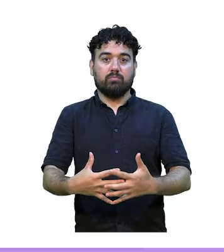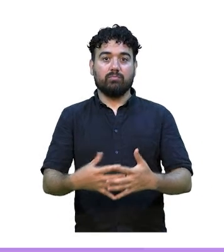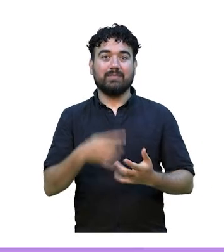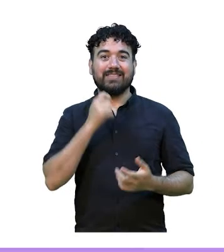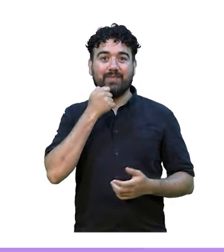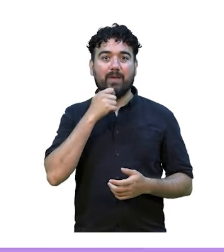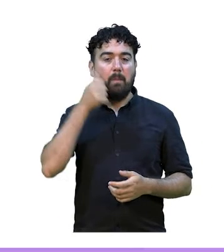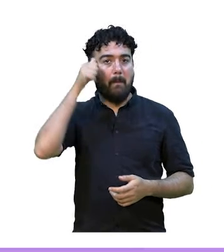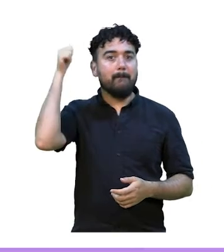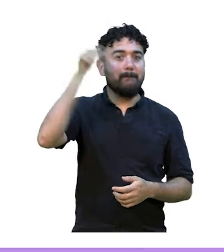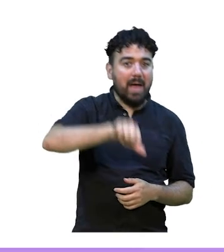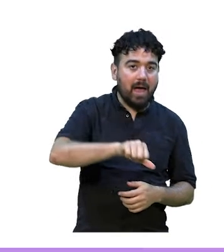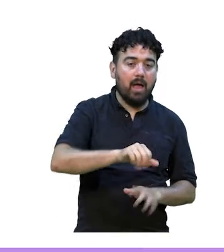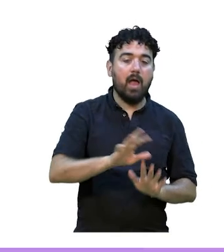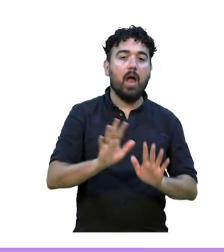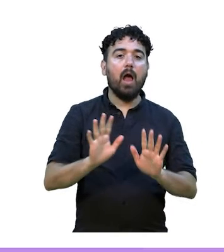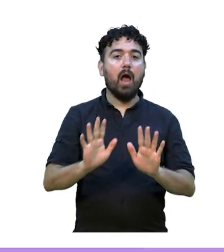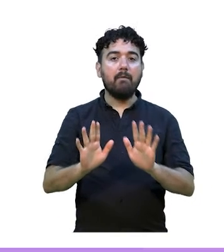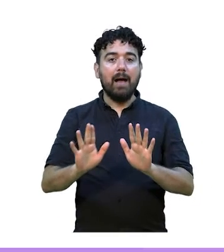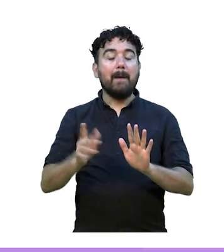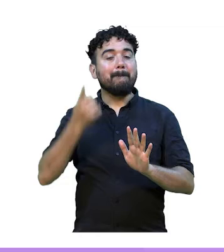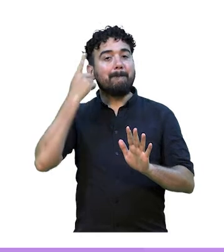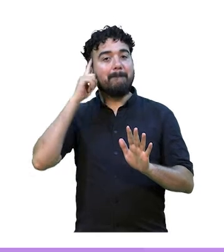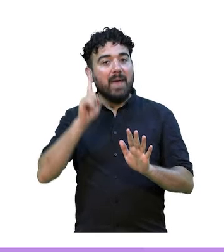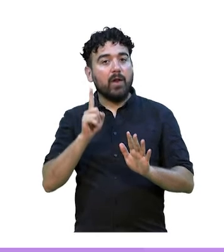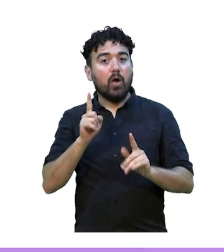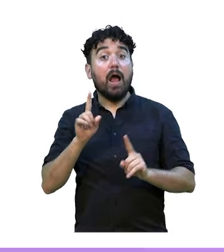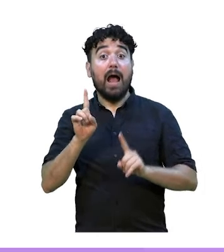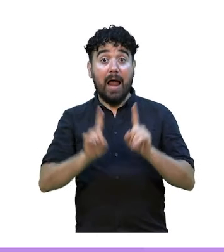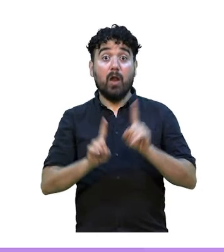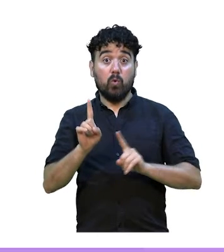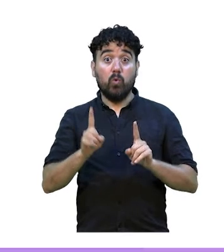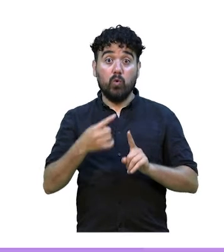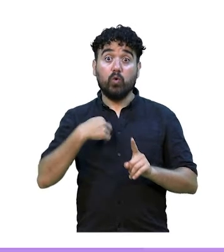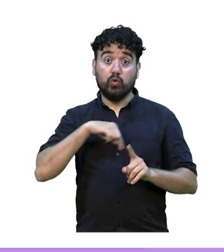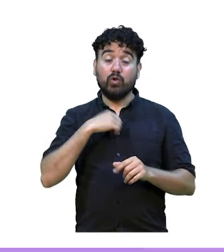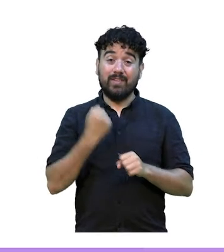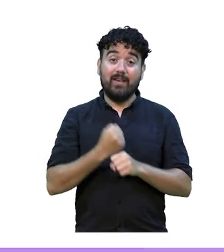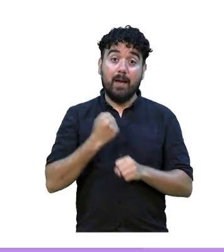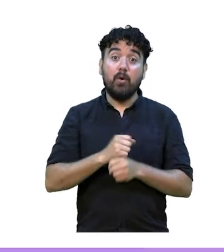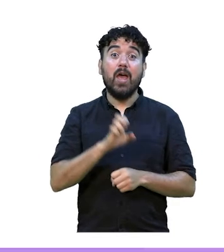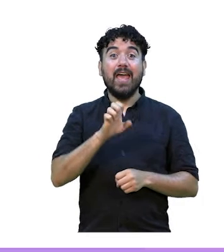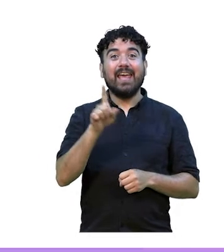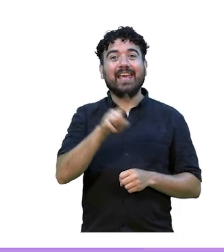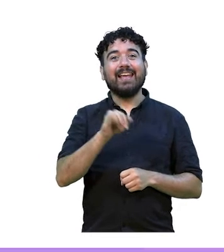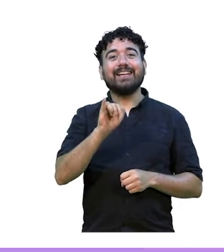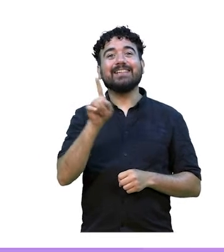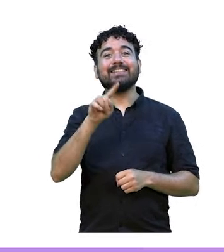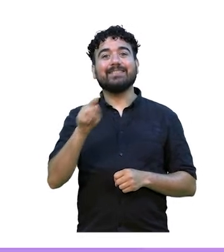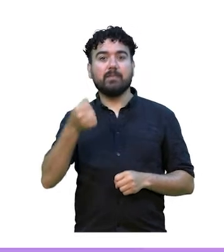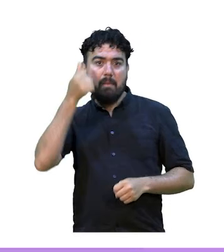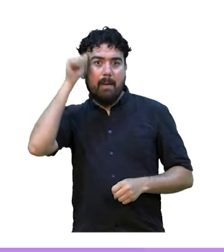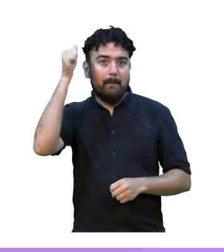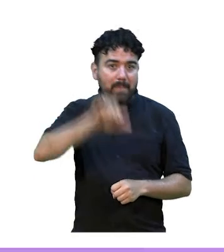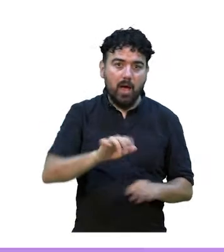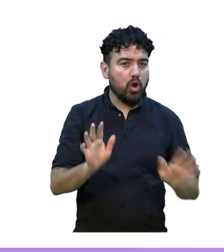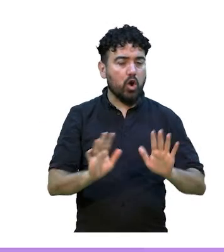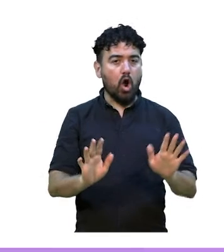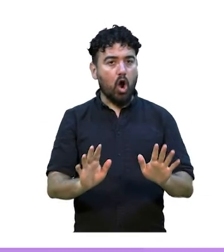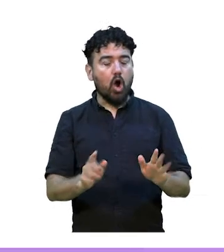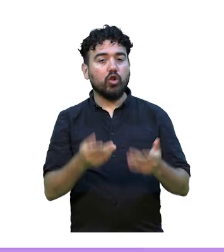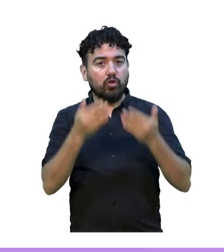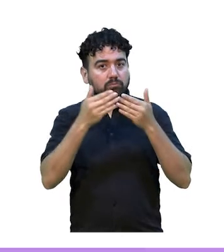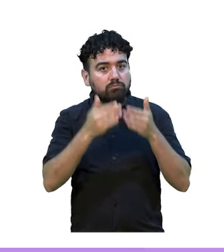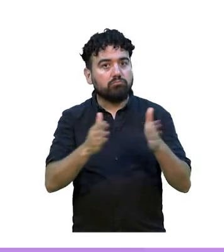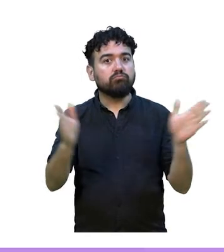estamos hablando ahí de lo punitivo. Habemos quienes también trabajamos las ESI que tratamos que sean algo más